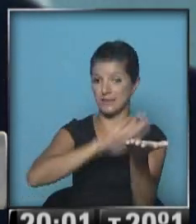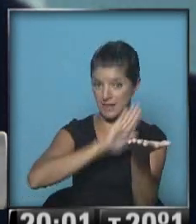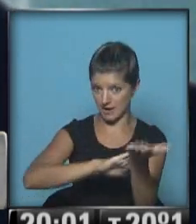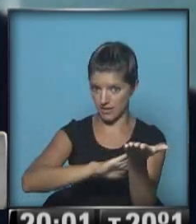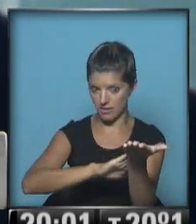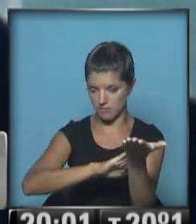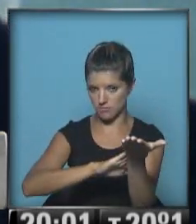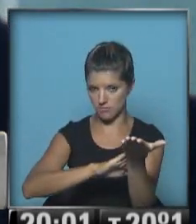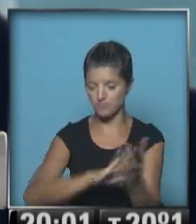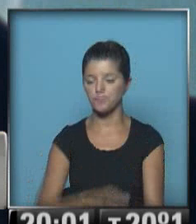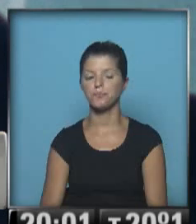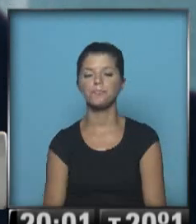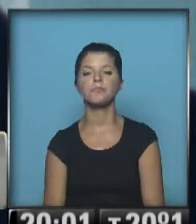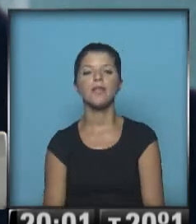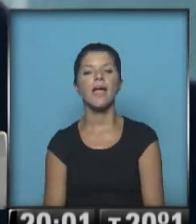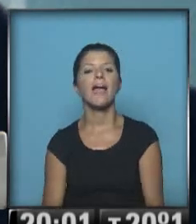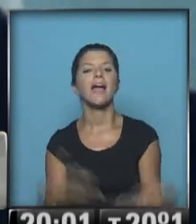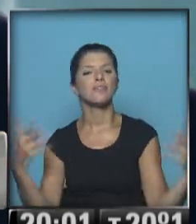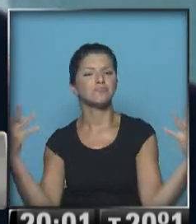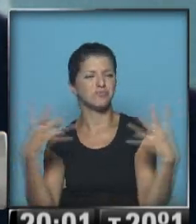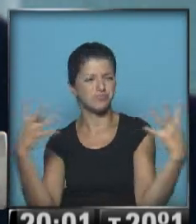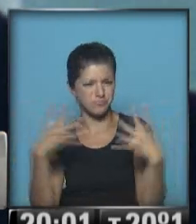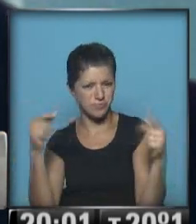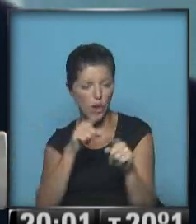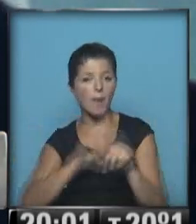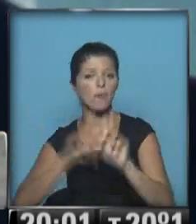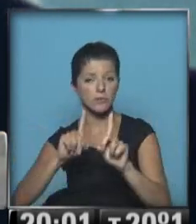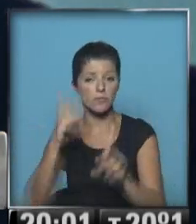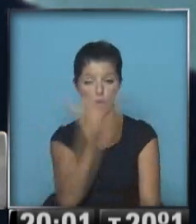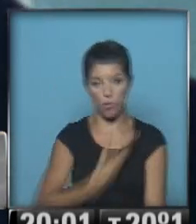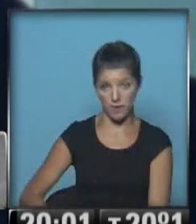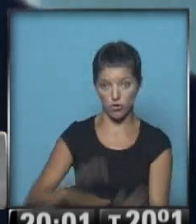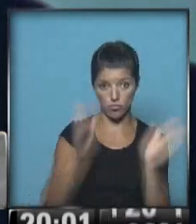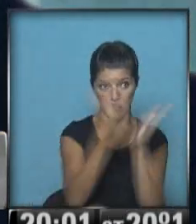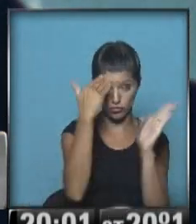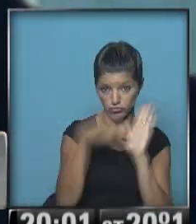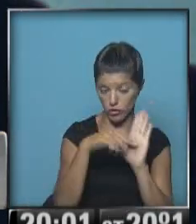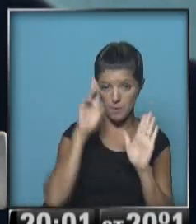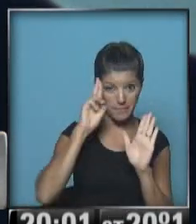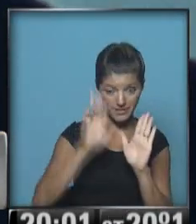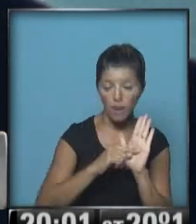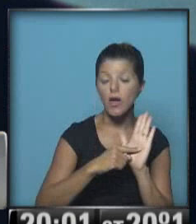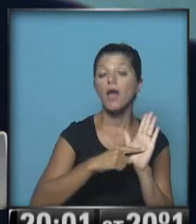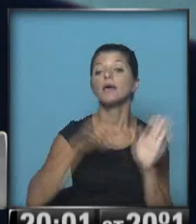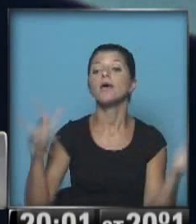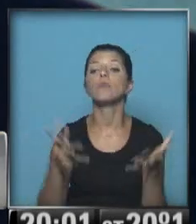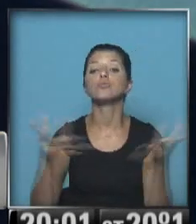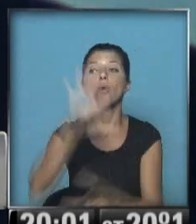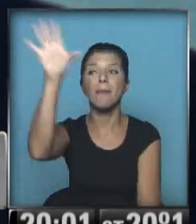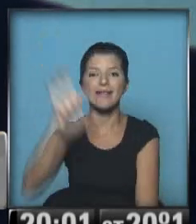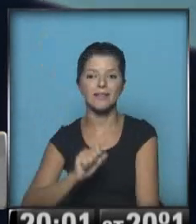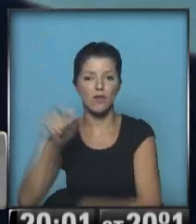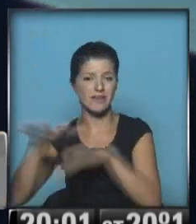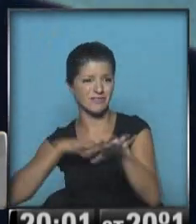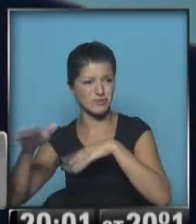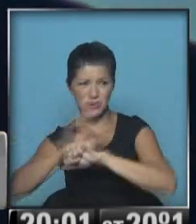progresista el terrorismo ocurrió durante el gobierno constitucional y fue alentado para atraer a Argentina a una situación